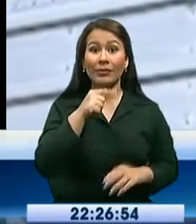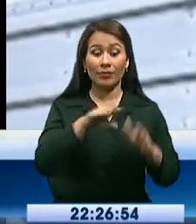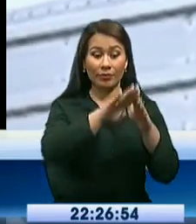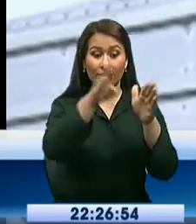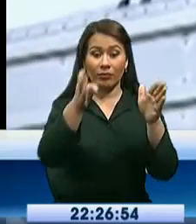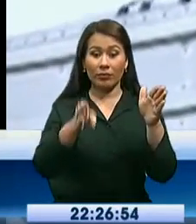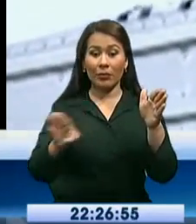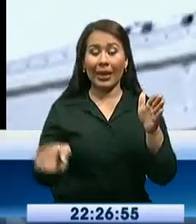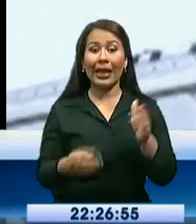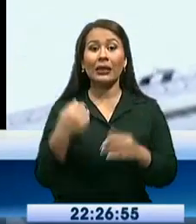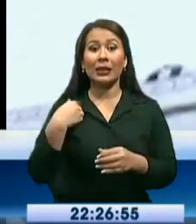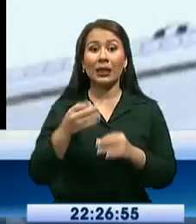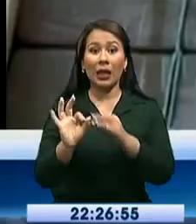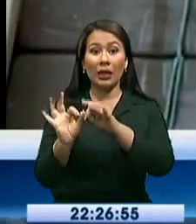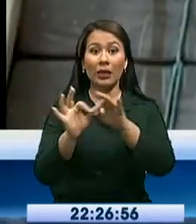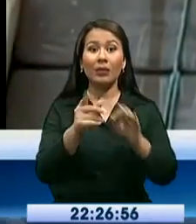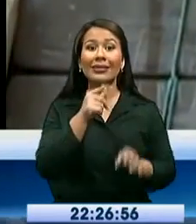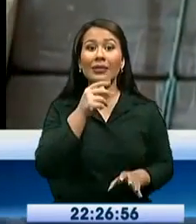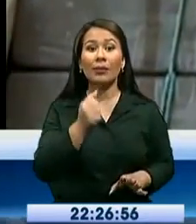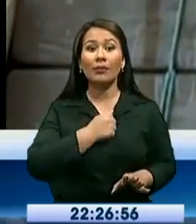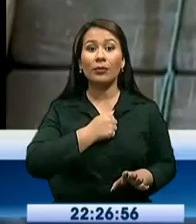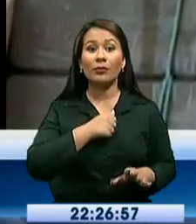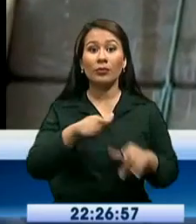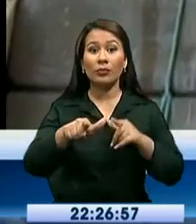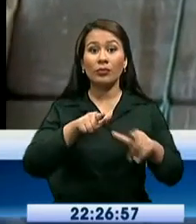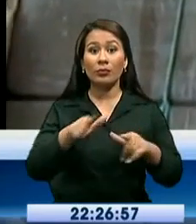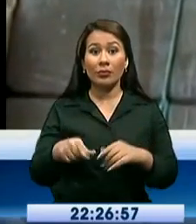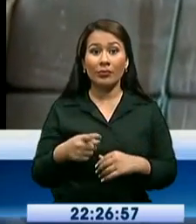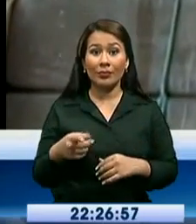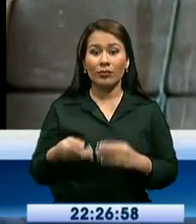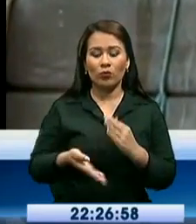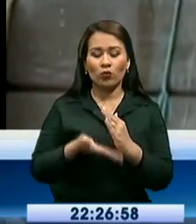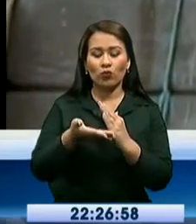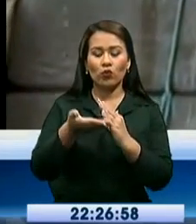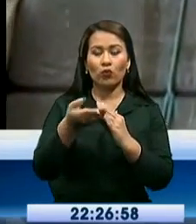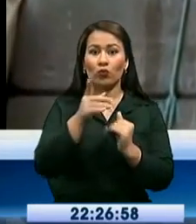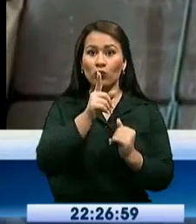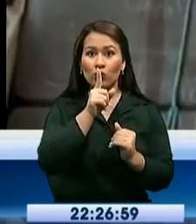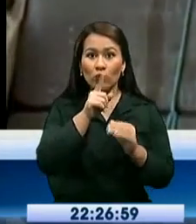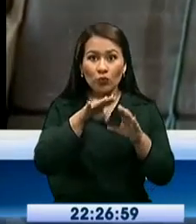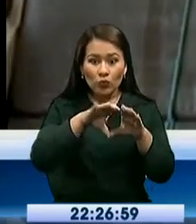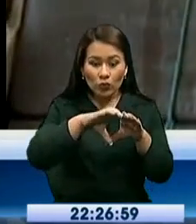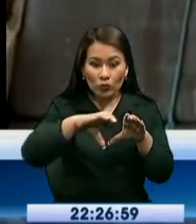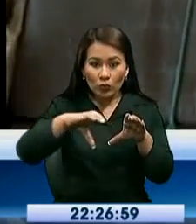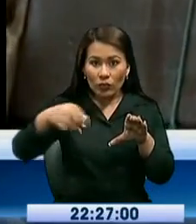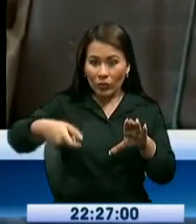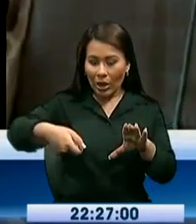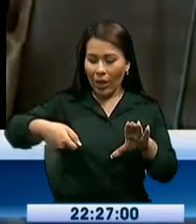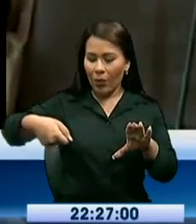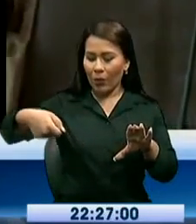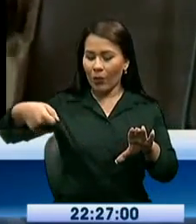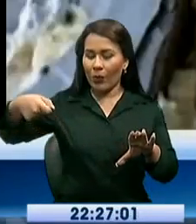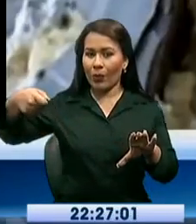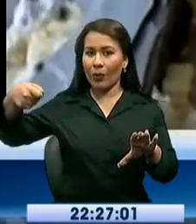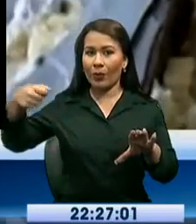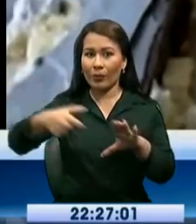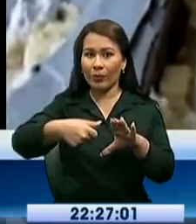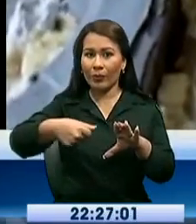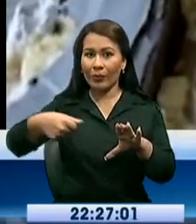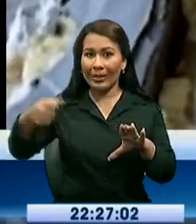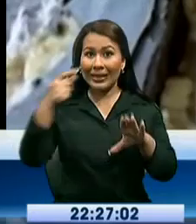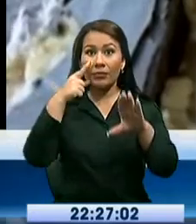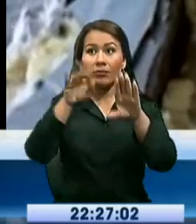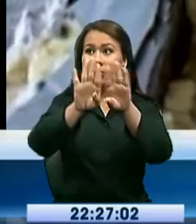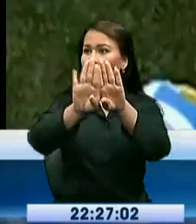algunas adecuaciones. Los dueños del narcocargamento construyeron un sistema hidráulico para levantar la estructura metálica, en cuyas paredes